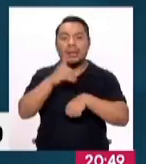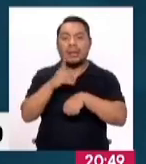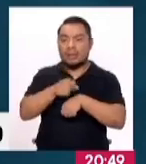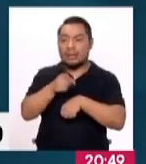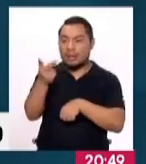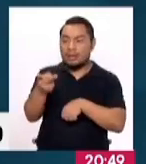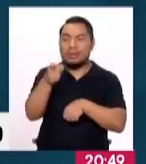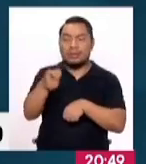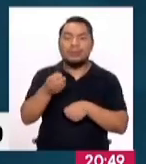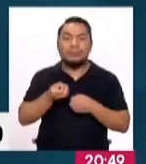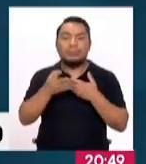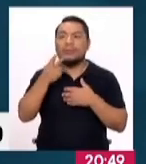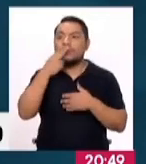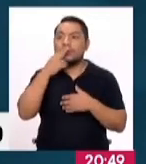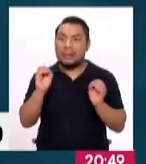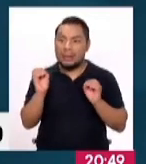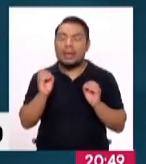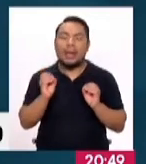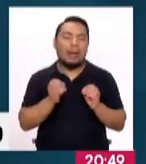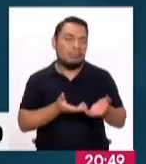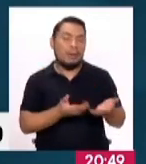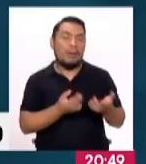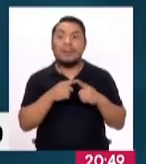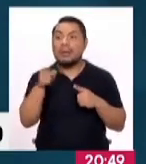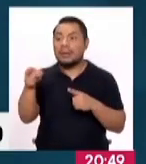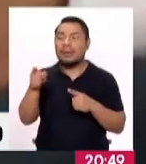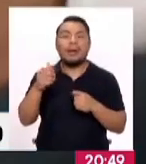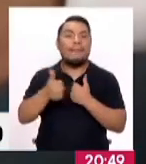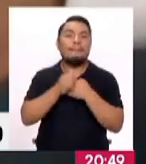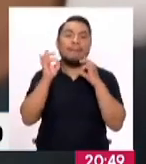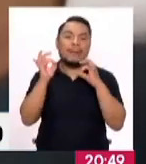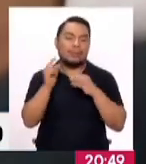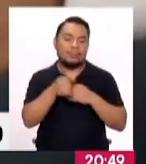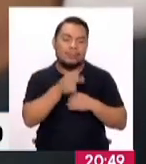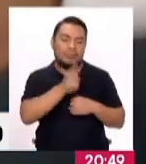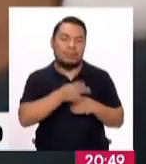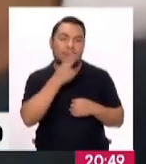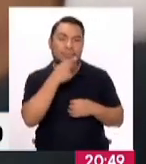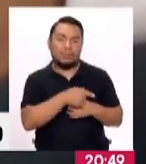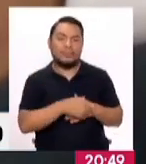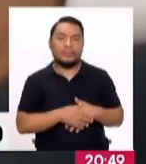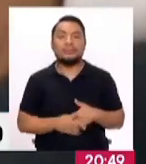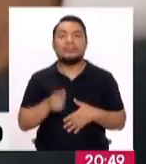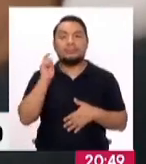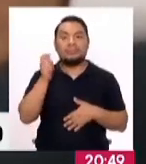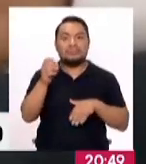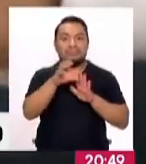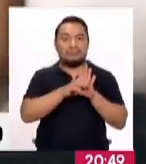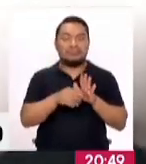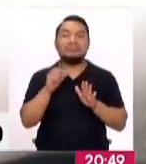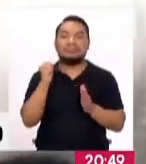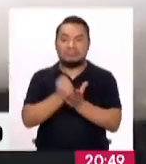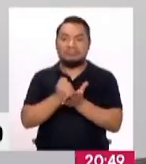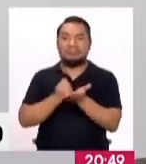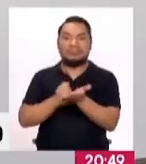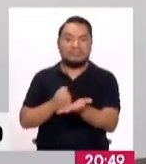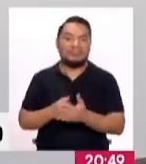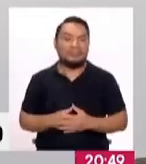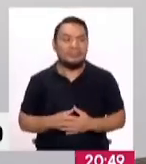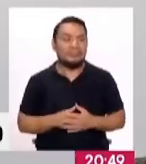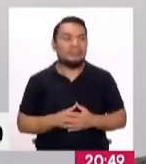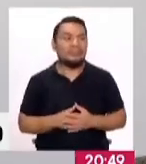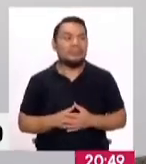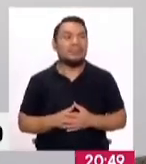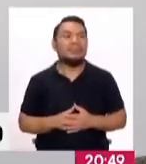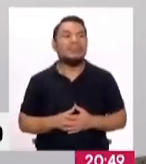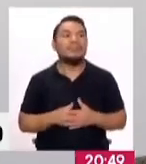no exposición al humo del tabaco existente. Es así como se declaró fundada la demanda de amparo. Tomo con